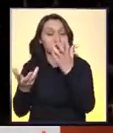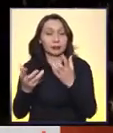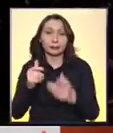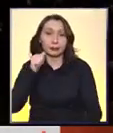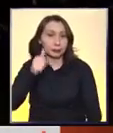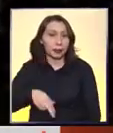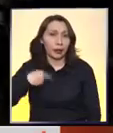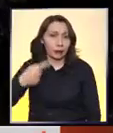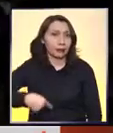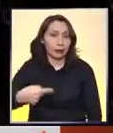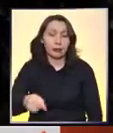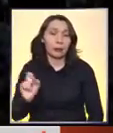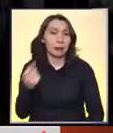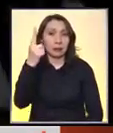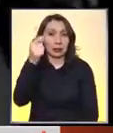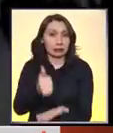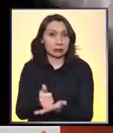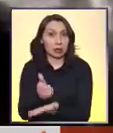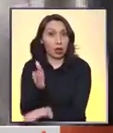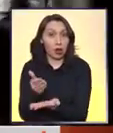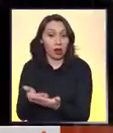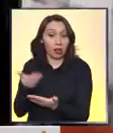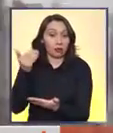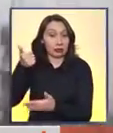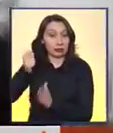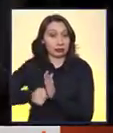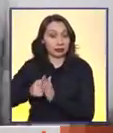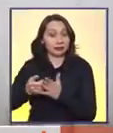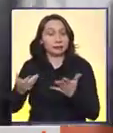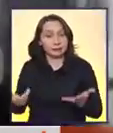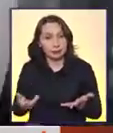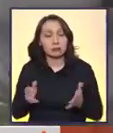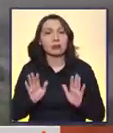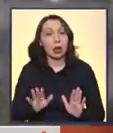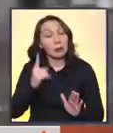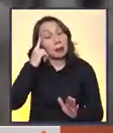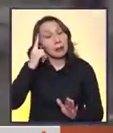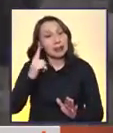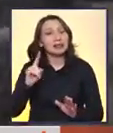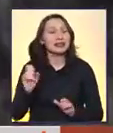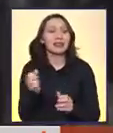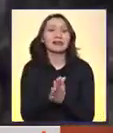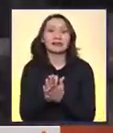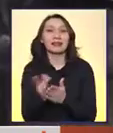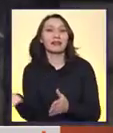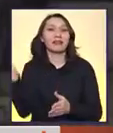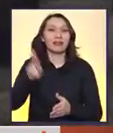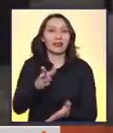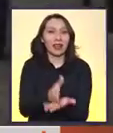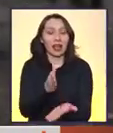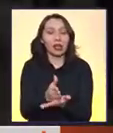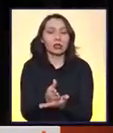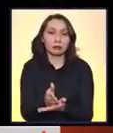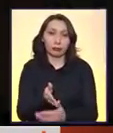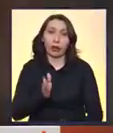el primer semestre escolar. Un panorama que se esperaba cambiar a esta vuelta a clases, pero que continúa.